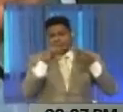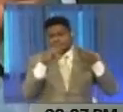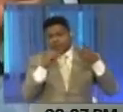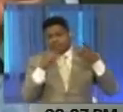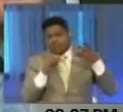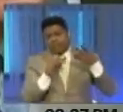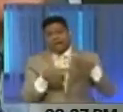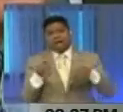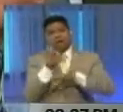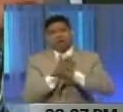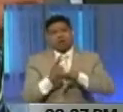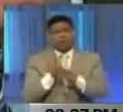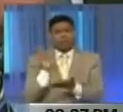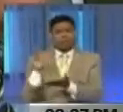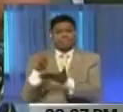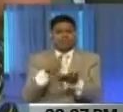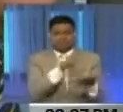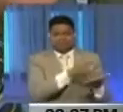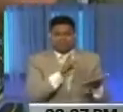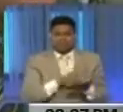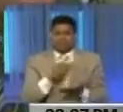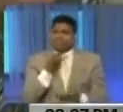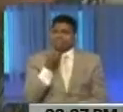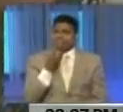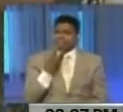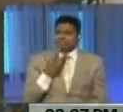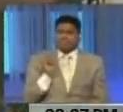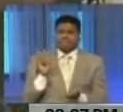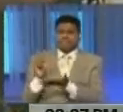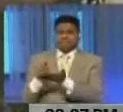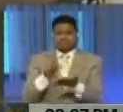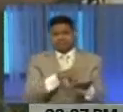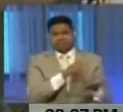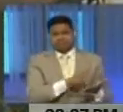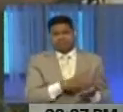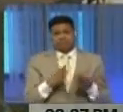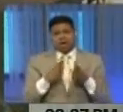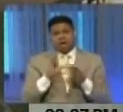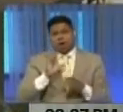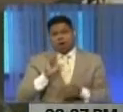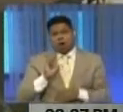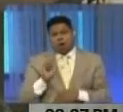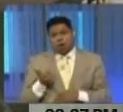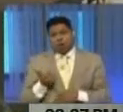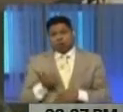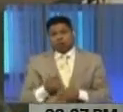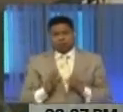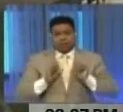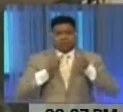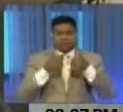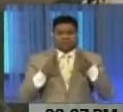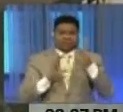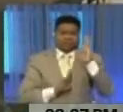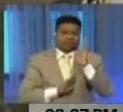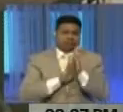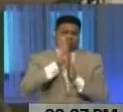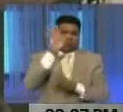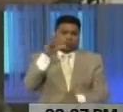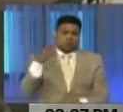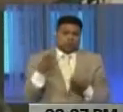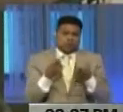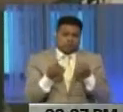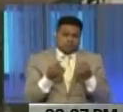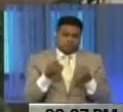Estado ejerce una gran participación y permite la participación de otros sectores que apalanquen el desarrollo nacional y nuestra